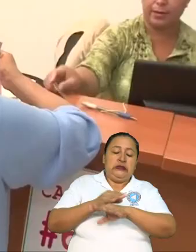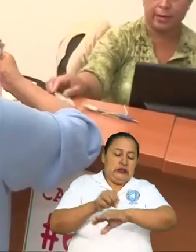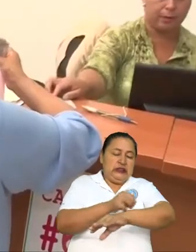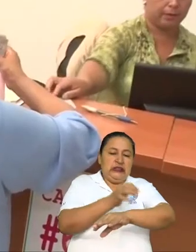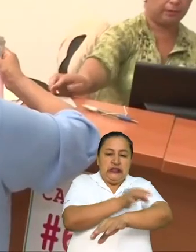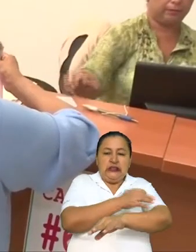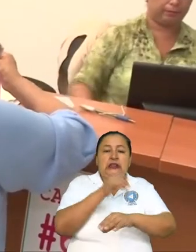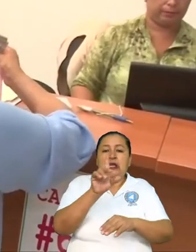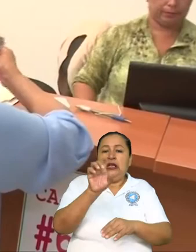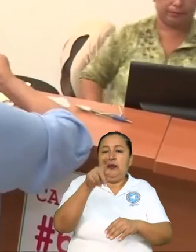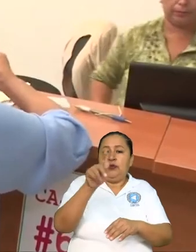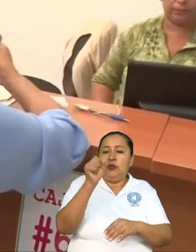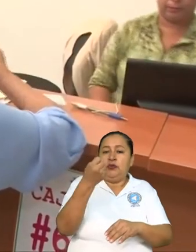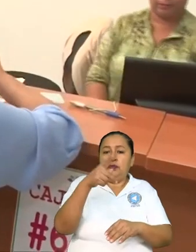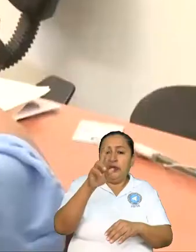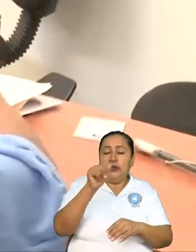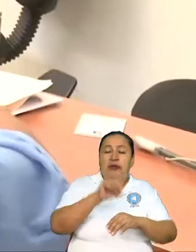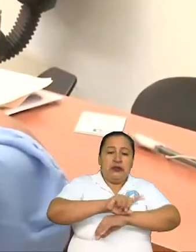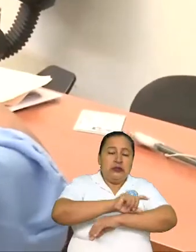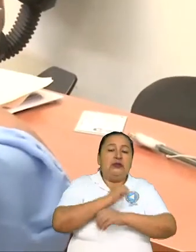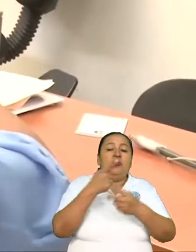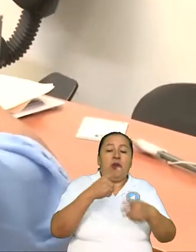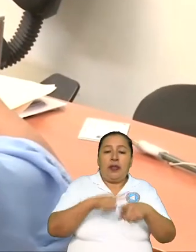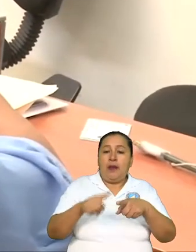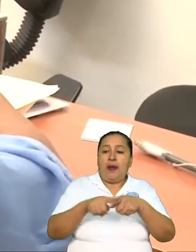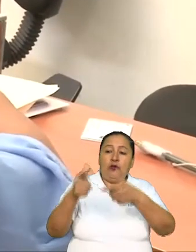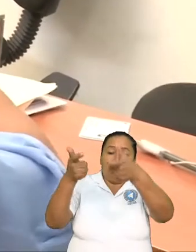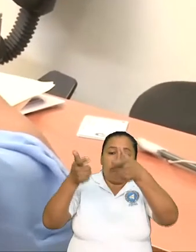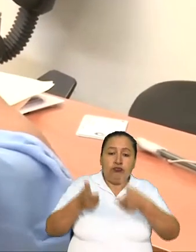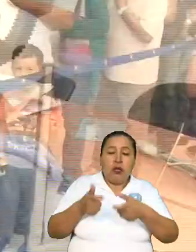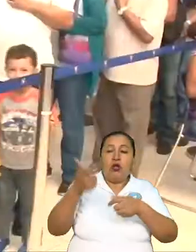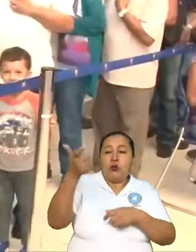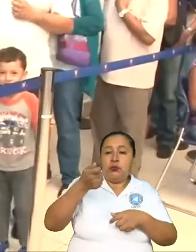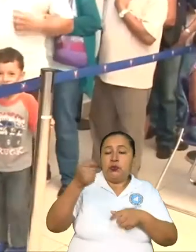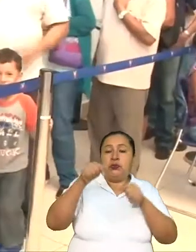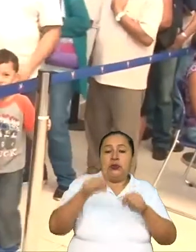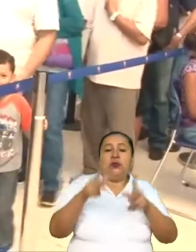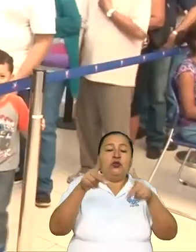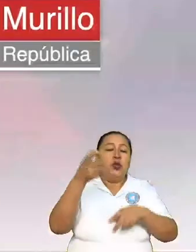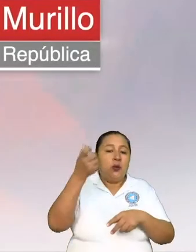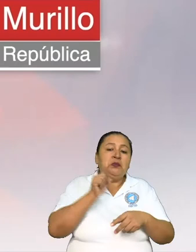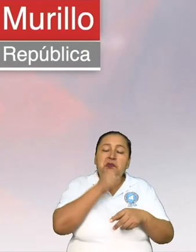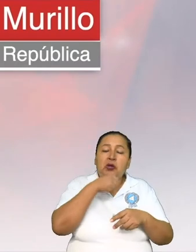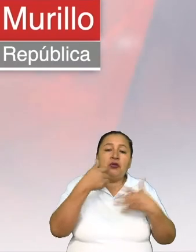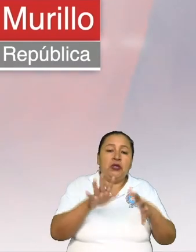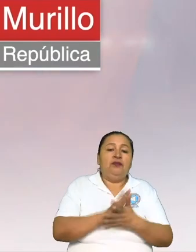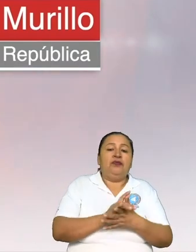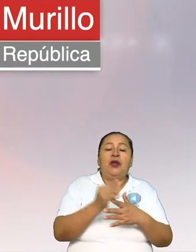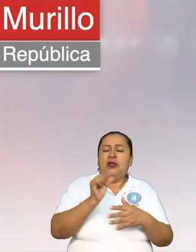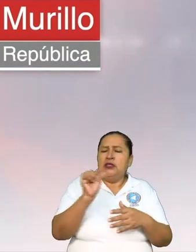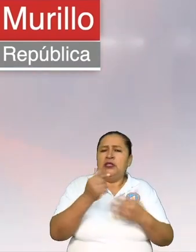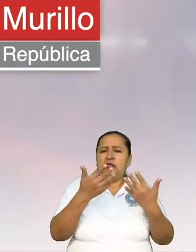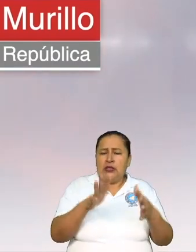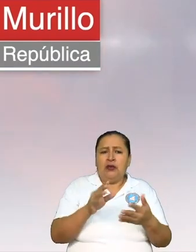leptospirosis. Igualmente informó sobre los planes de pago de las pensiones y aguinaldo a los jubilados en los próximos días. Estamos